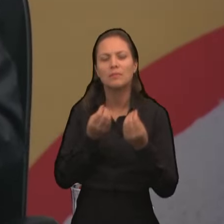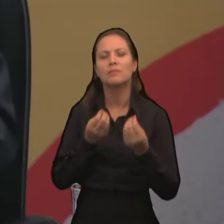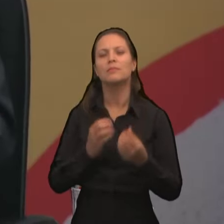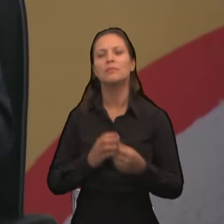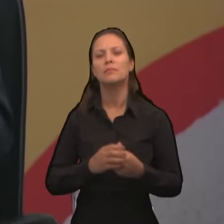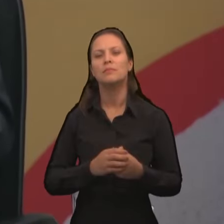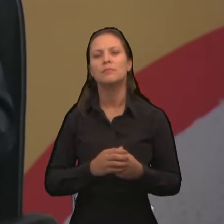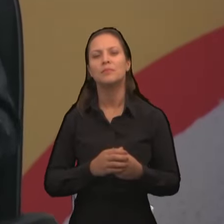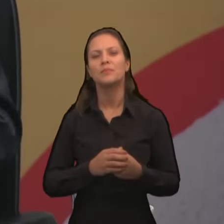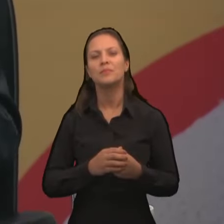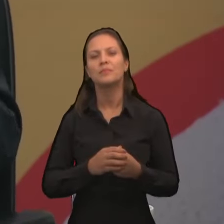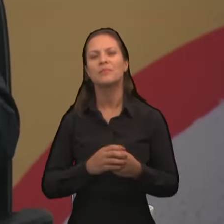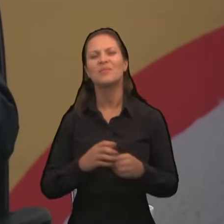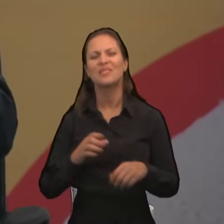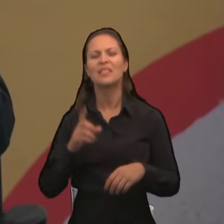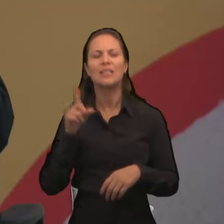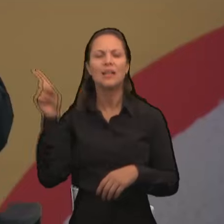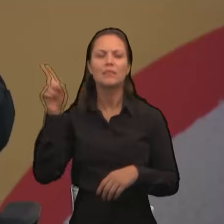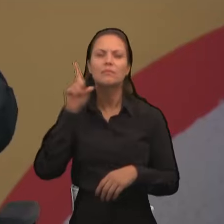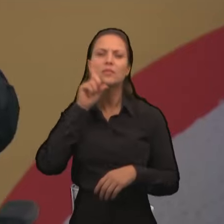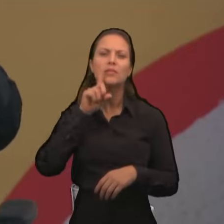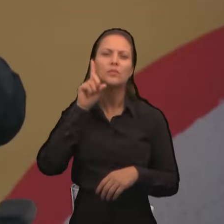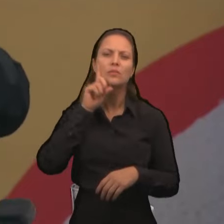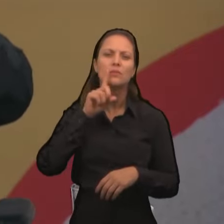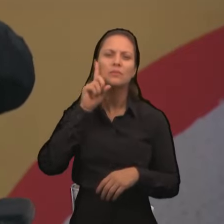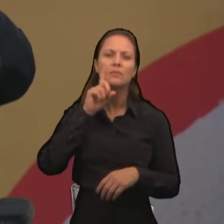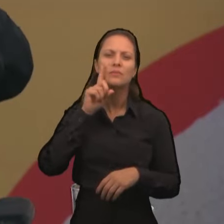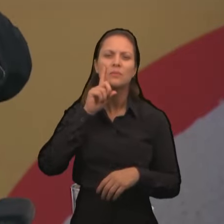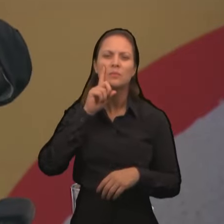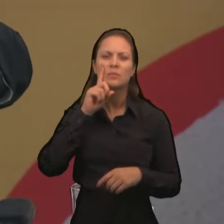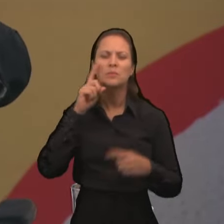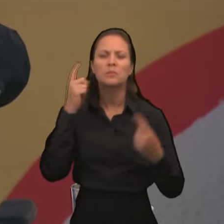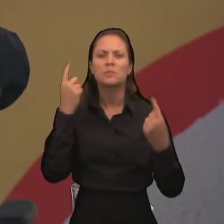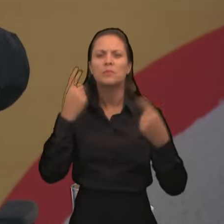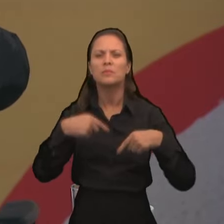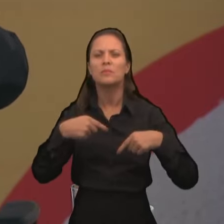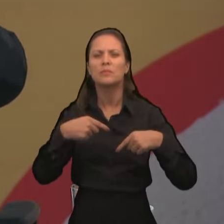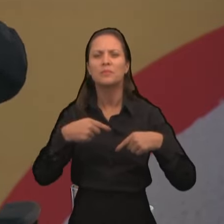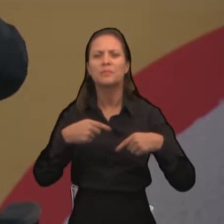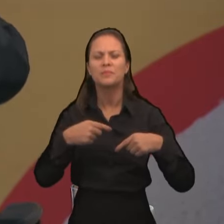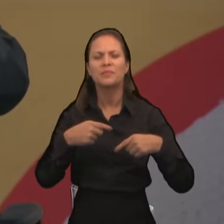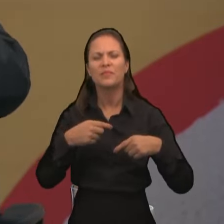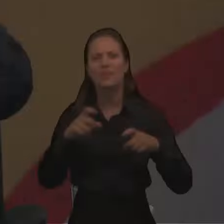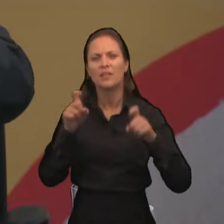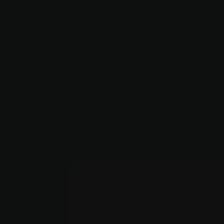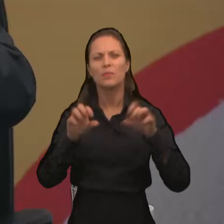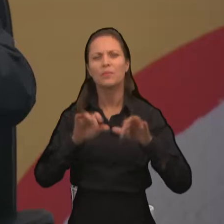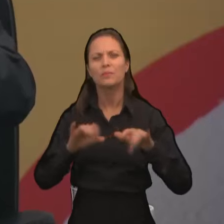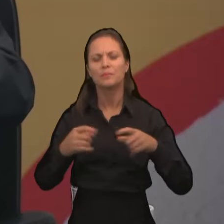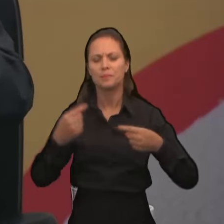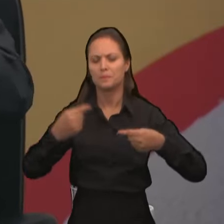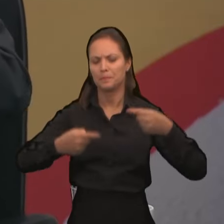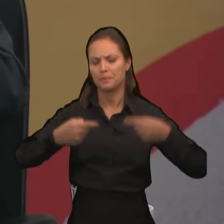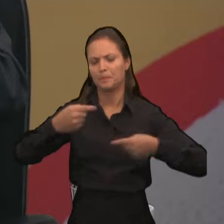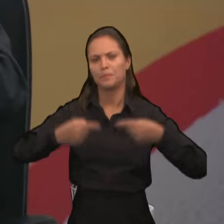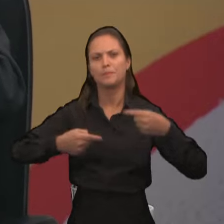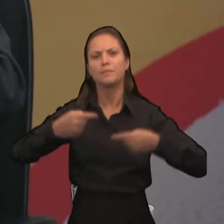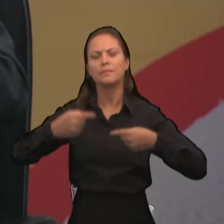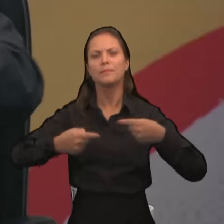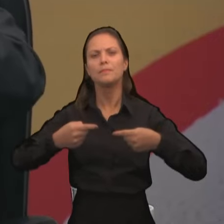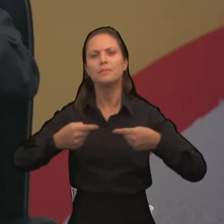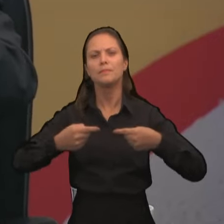intelectual tiene una acción en Hay una acción en curso del New York Times contra el OpenAI que